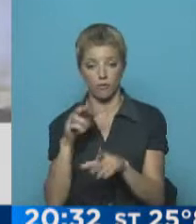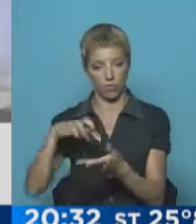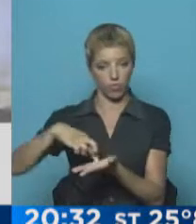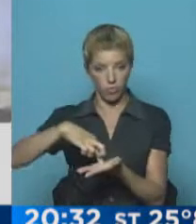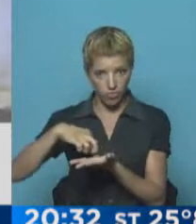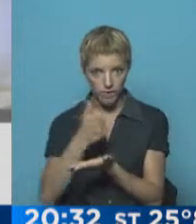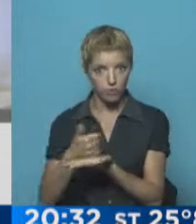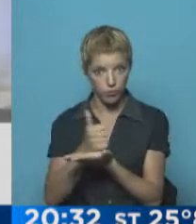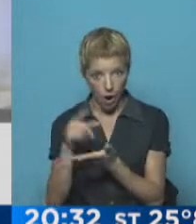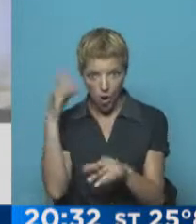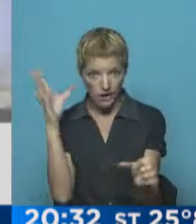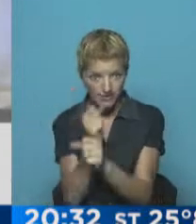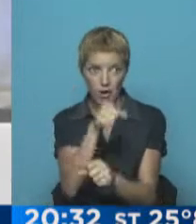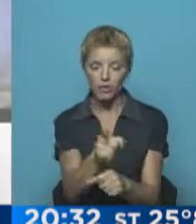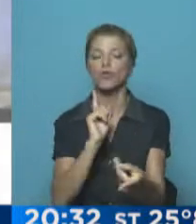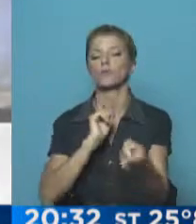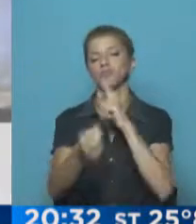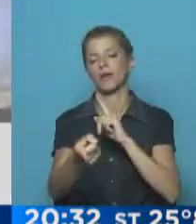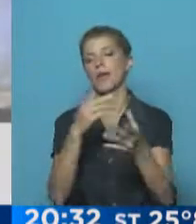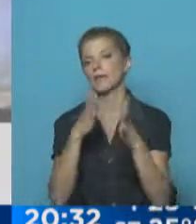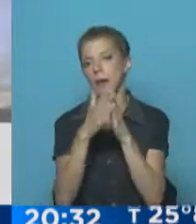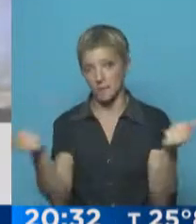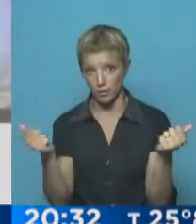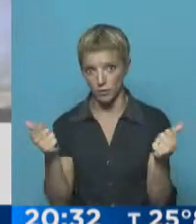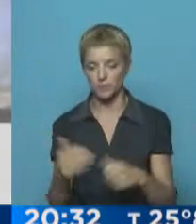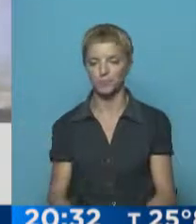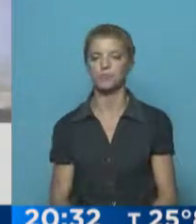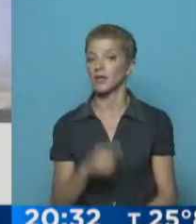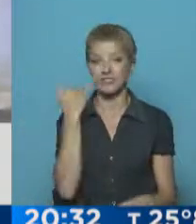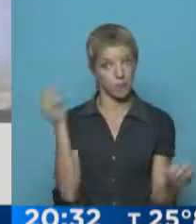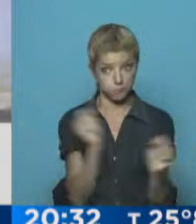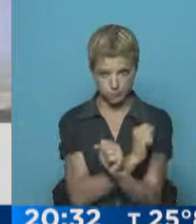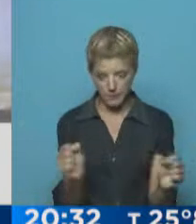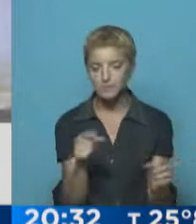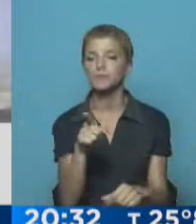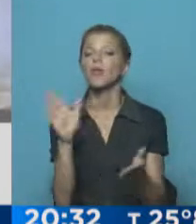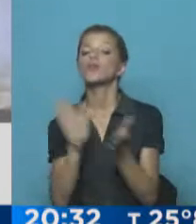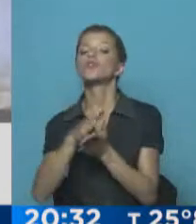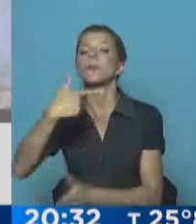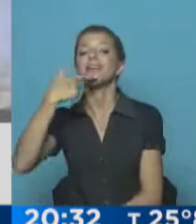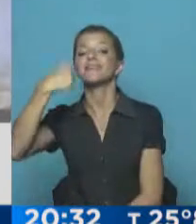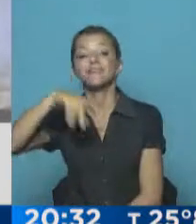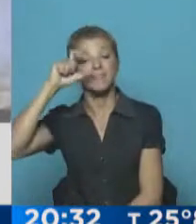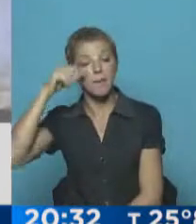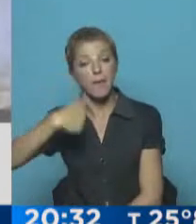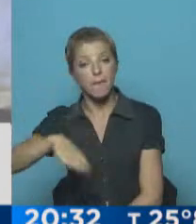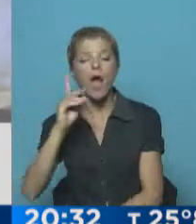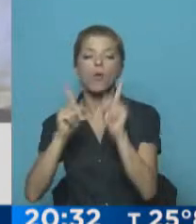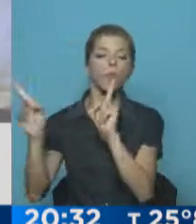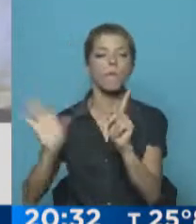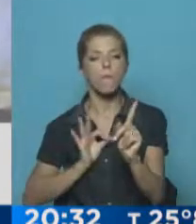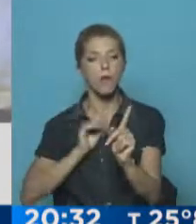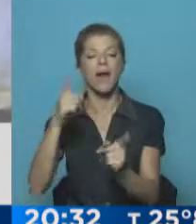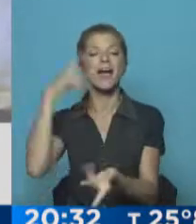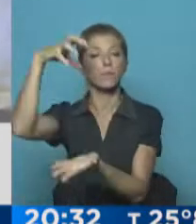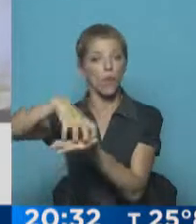semanas de enero. Ya es una obra adjudicada. En concreto, con el SAME, estamos analizando empezar una prueba piloto en el municipio de